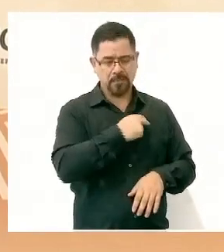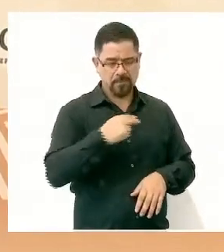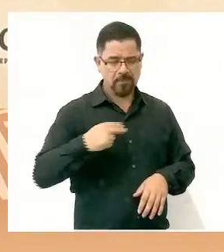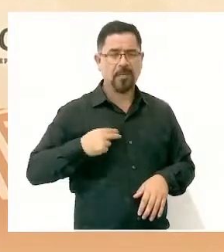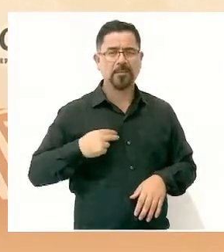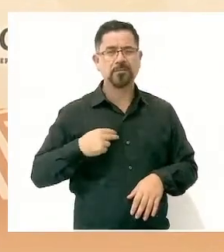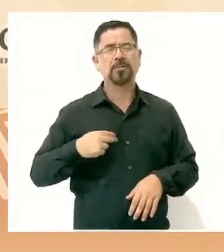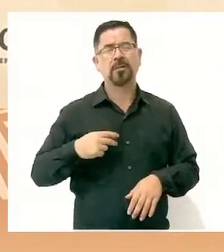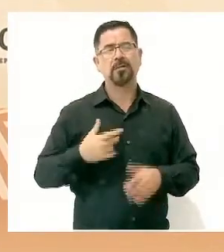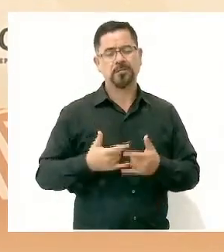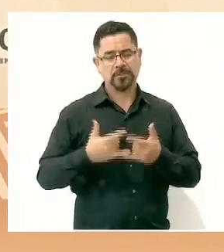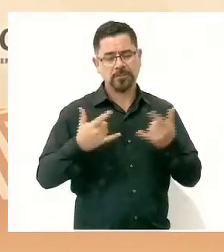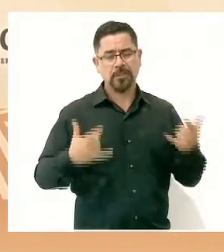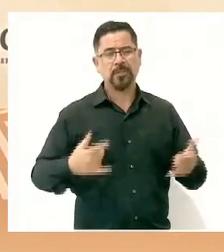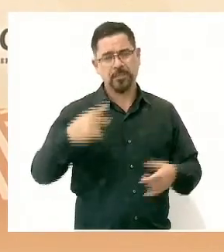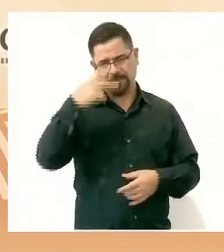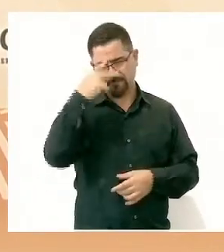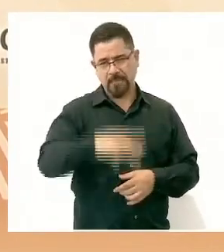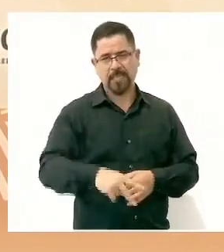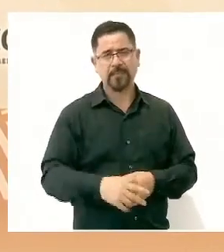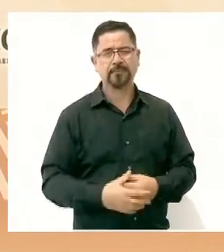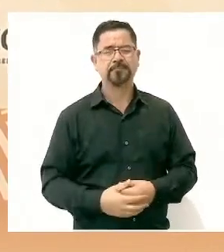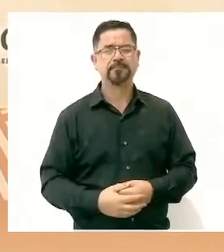nuestra historia patria.